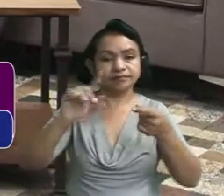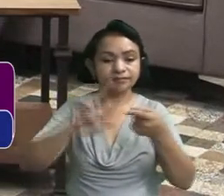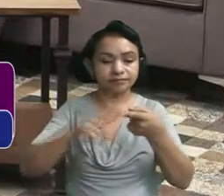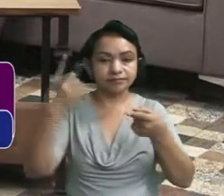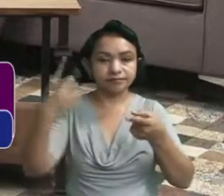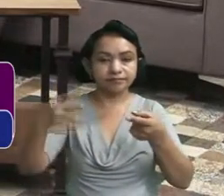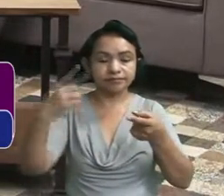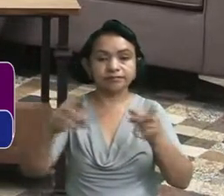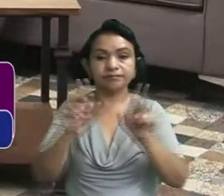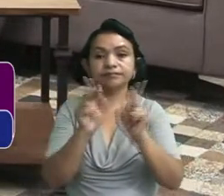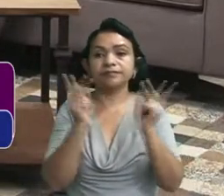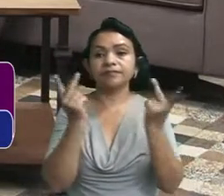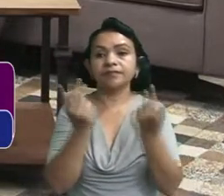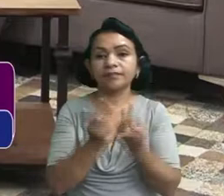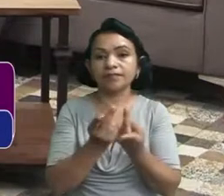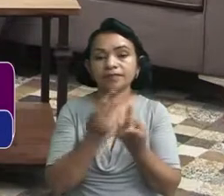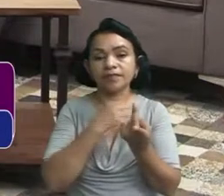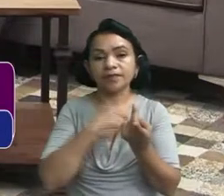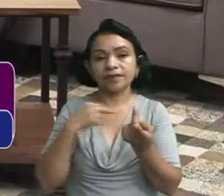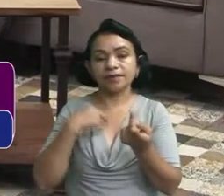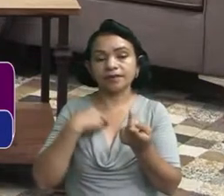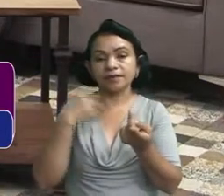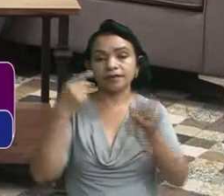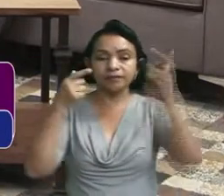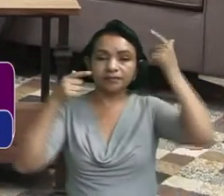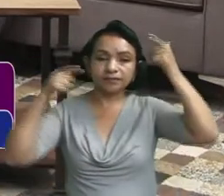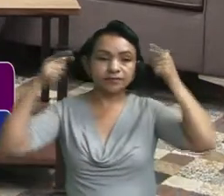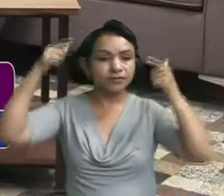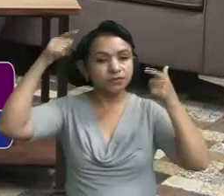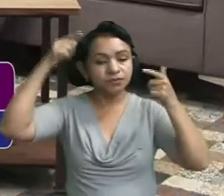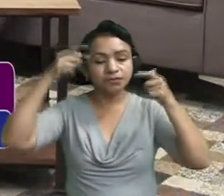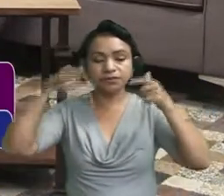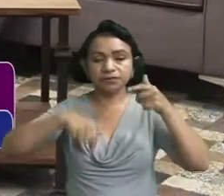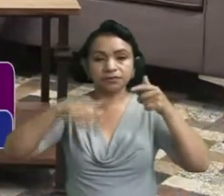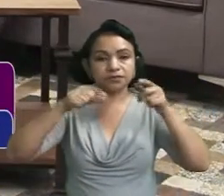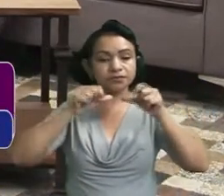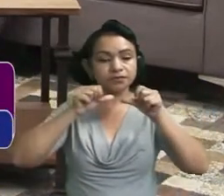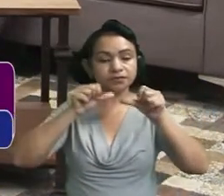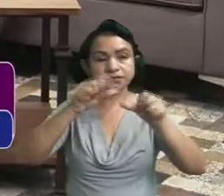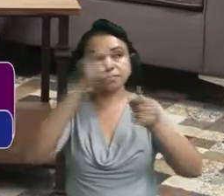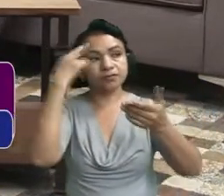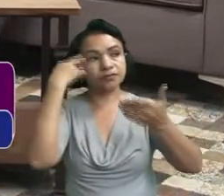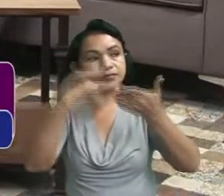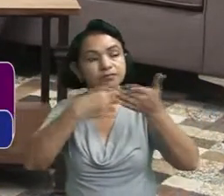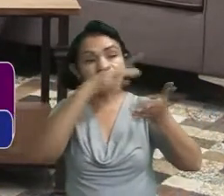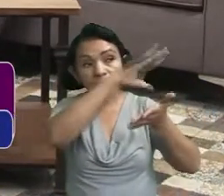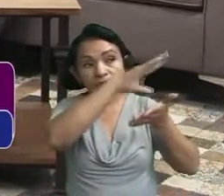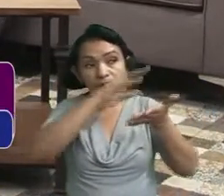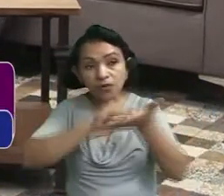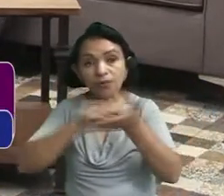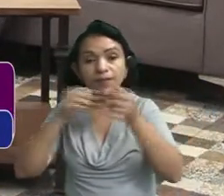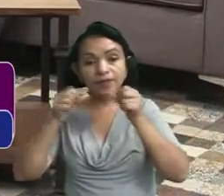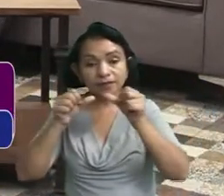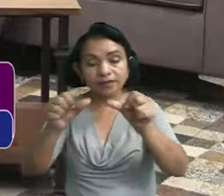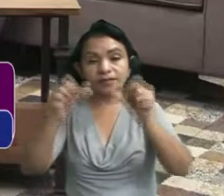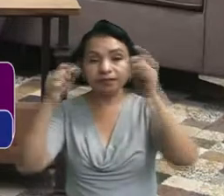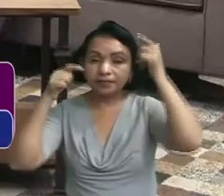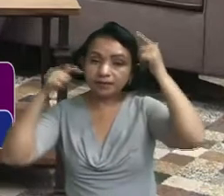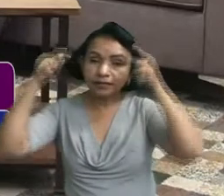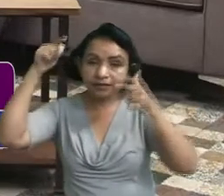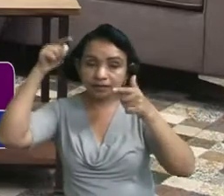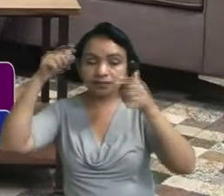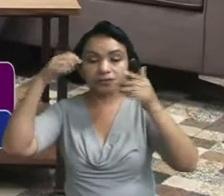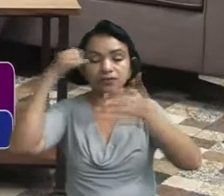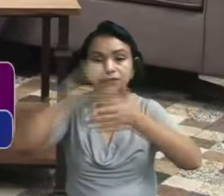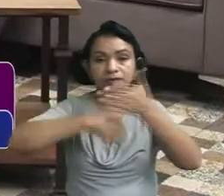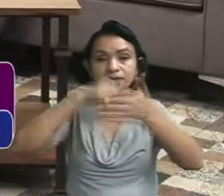de derechos del pueblo, fueron forjados a partir de Sandino y nosotros somos continuadores de esos ideales de Sandino, que incluye la lucha por la paz. Y